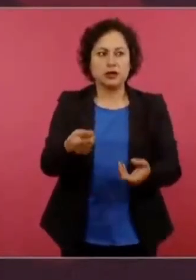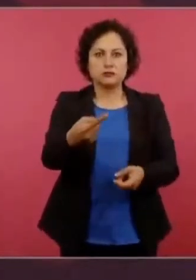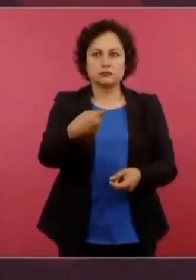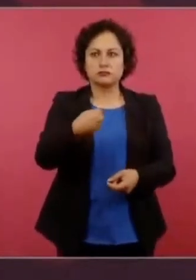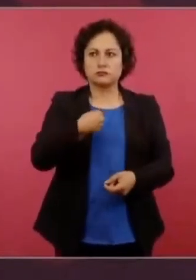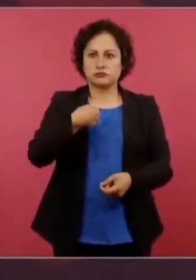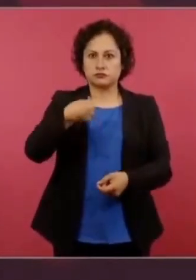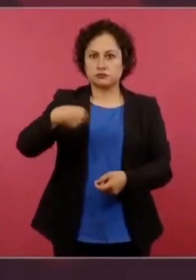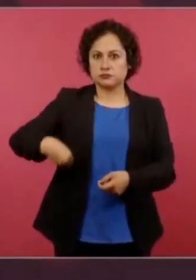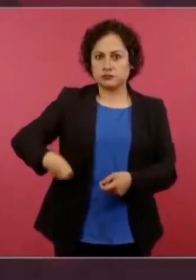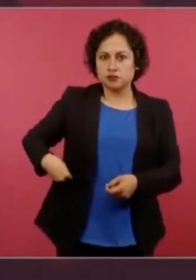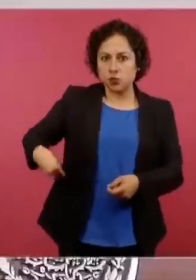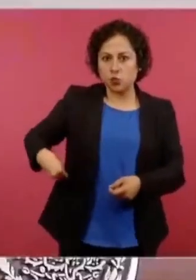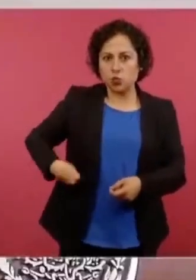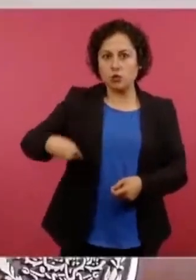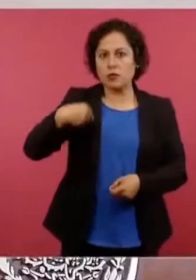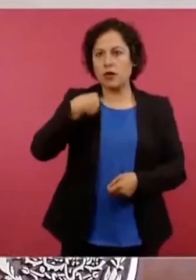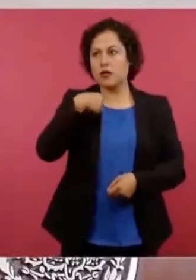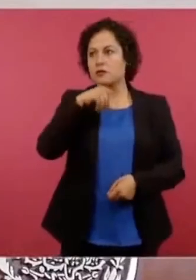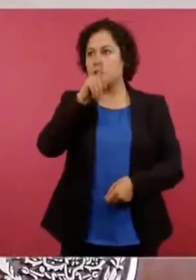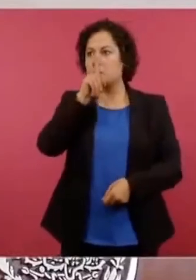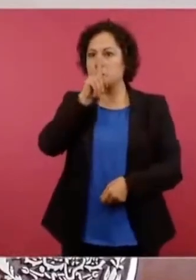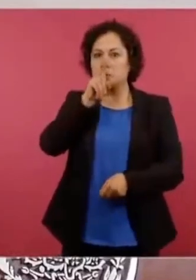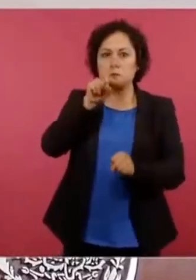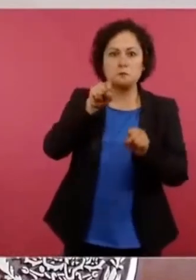que sabe de un acto de corrupción